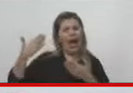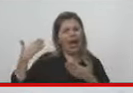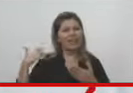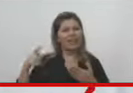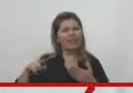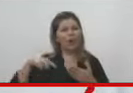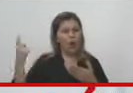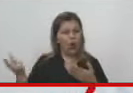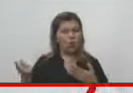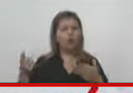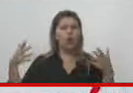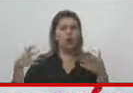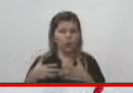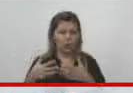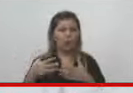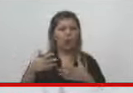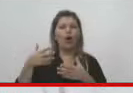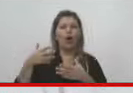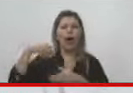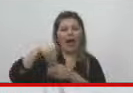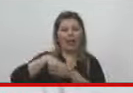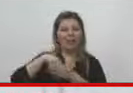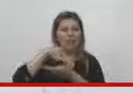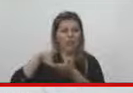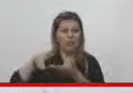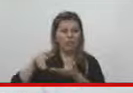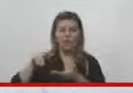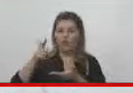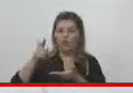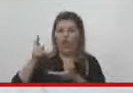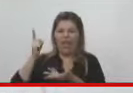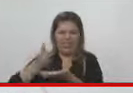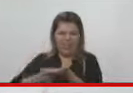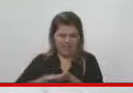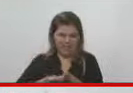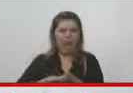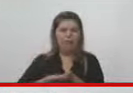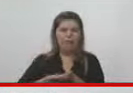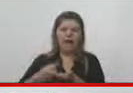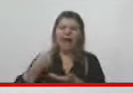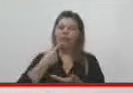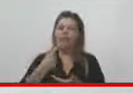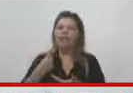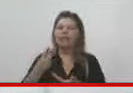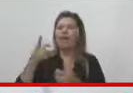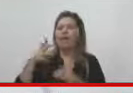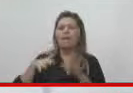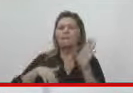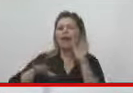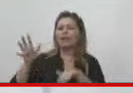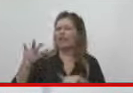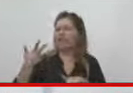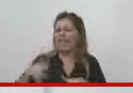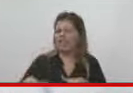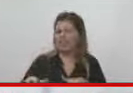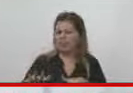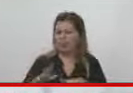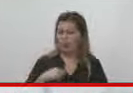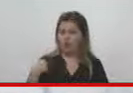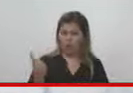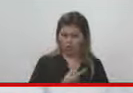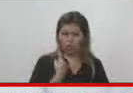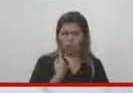cuando existía otro Grupo A en la Cámara de Diputados sin dictamen. Y se ha interpretado que era con mayoría simple, y nosotros